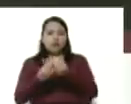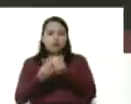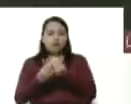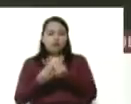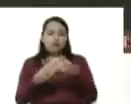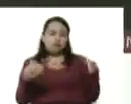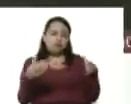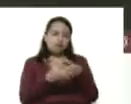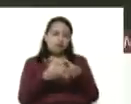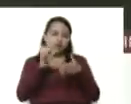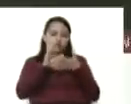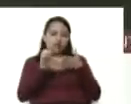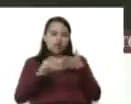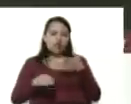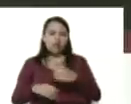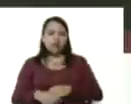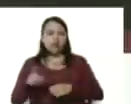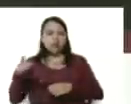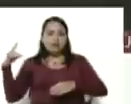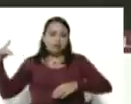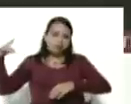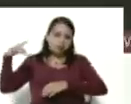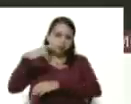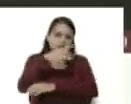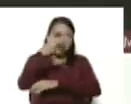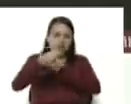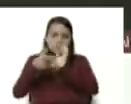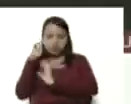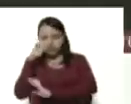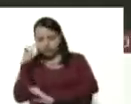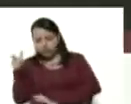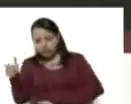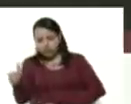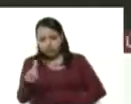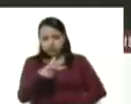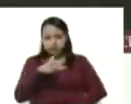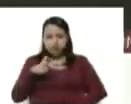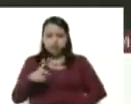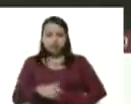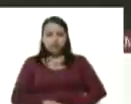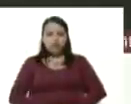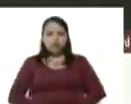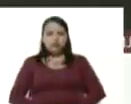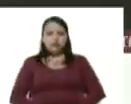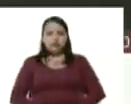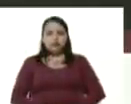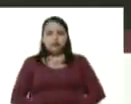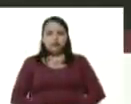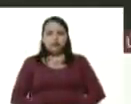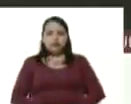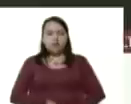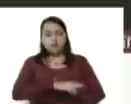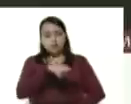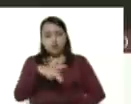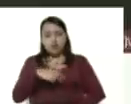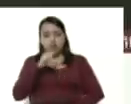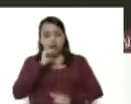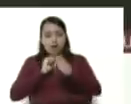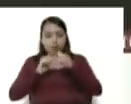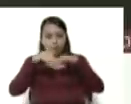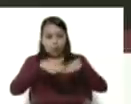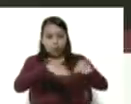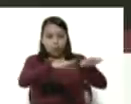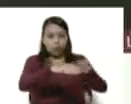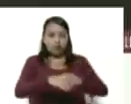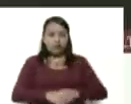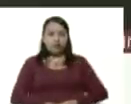operacional por aire, haciendo vigilancia permanente todo nuestras aguas jurisdiccionales.